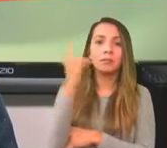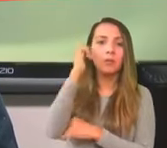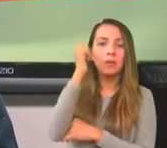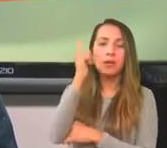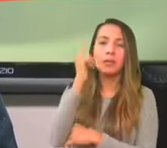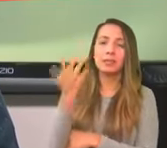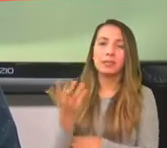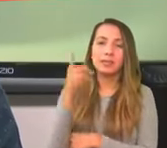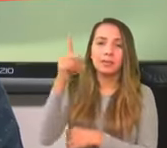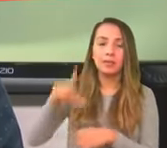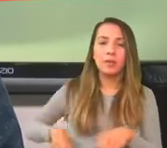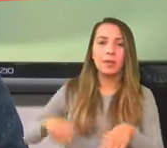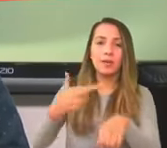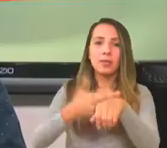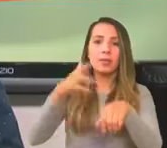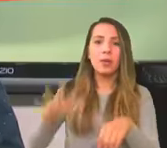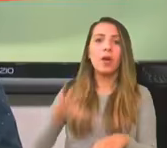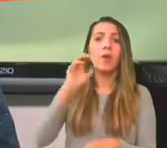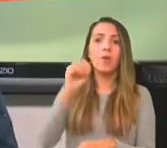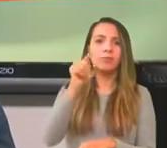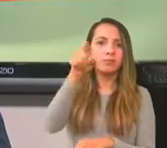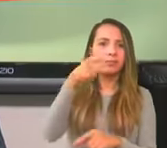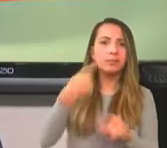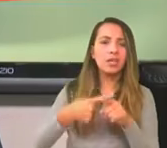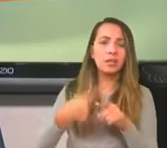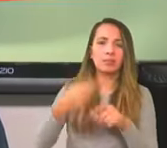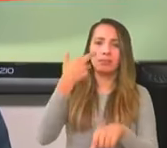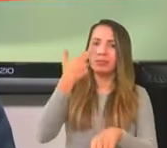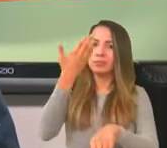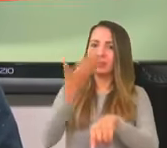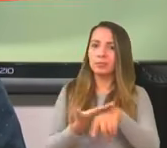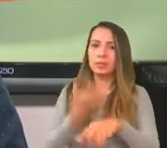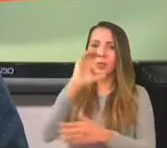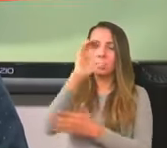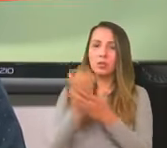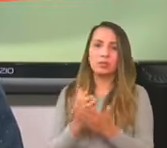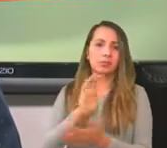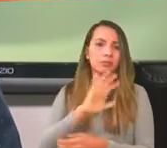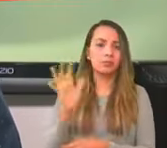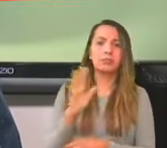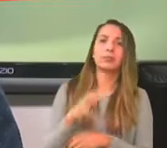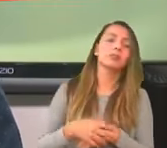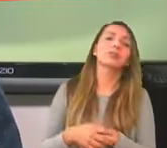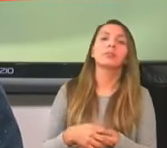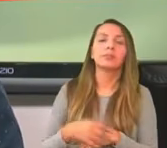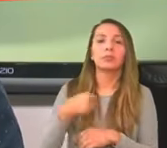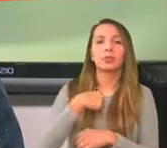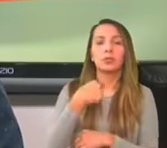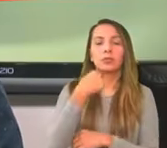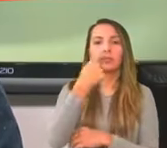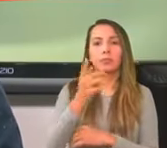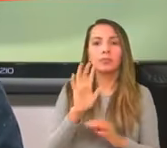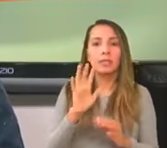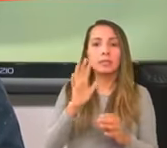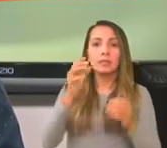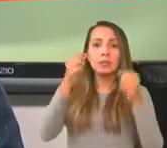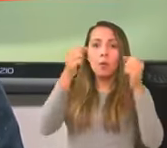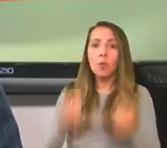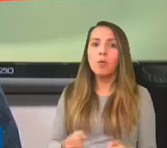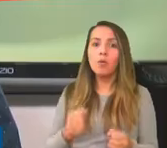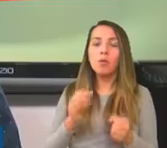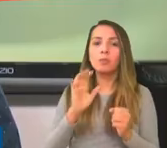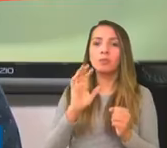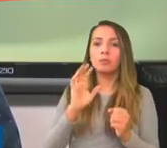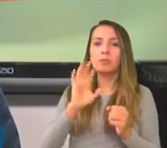gobernadora, espero que los responsables donde llevan este contrato, pues ya tengo entendido, lo voy a decir de manera extraoficial, lo